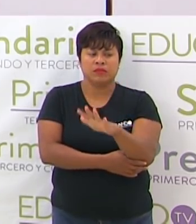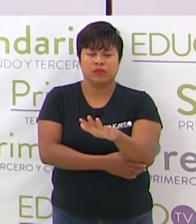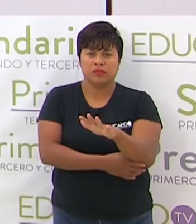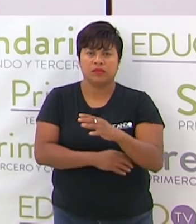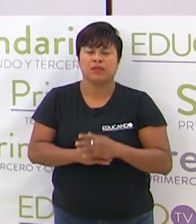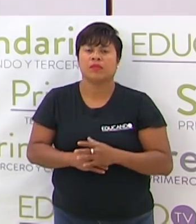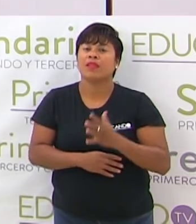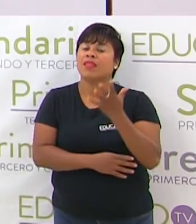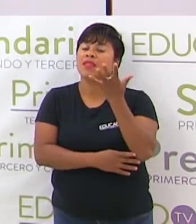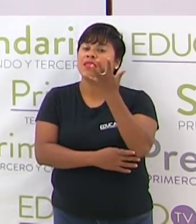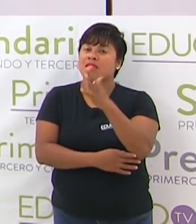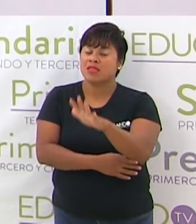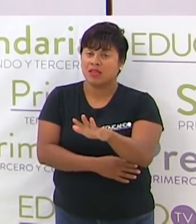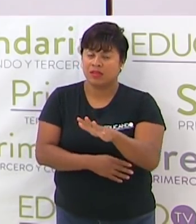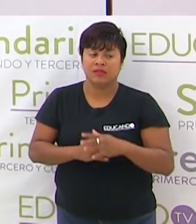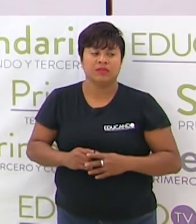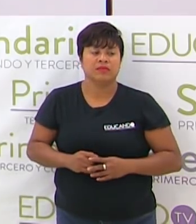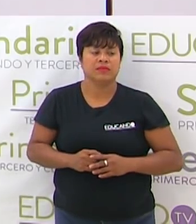9 y 10.